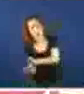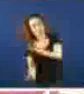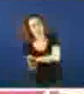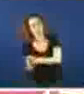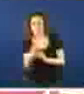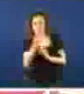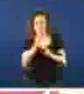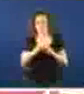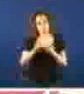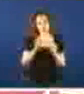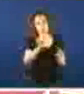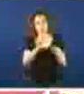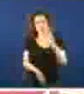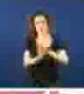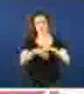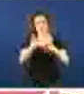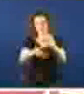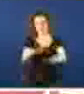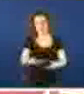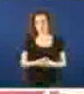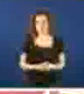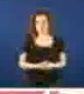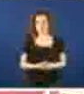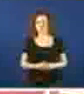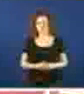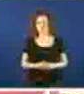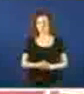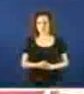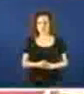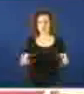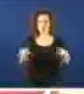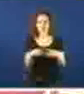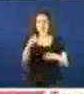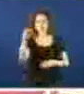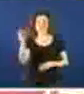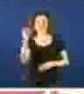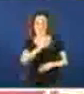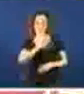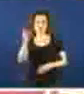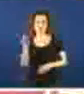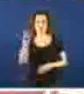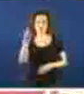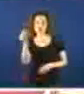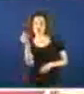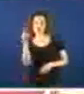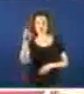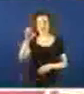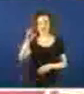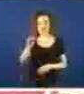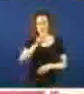debate. Grupo parlamentario, señor Jorquera.